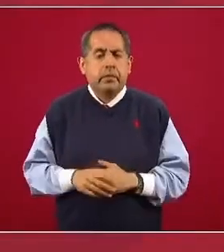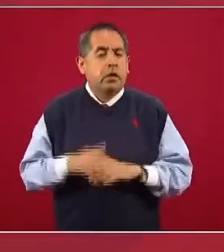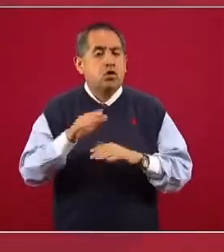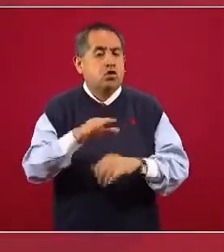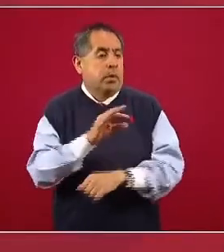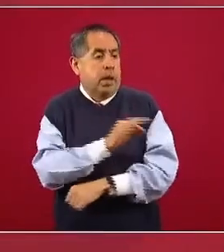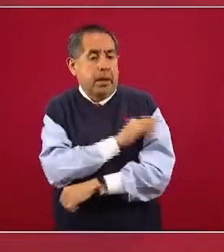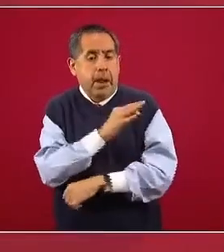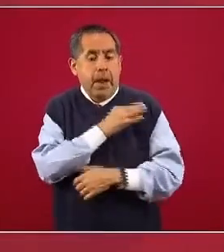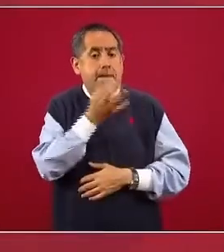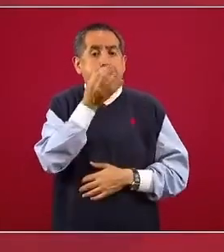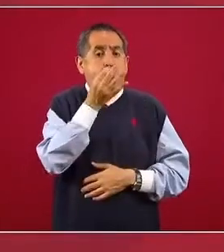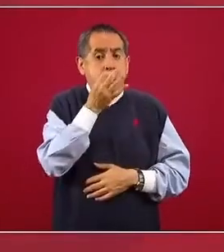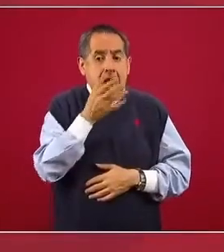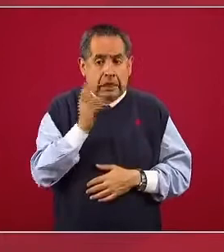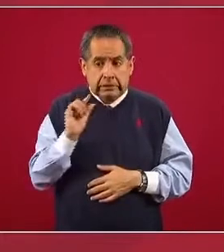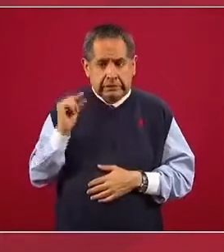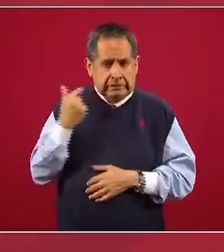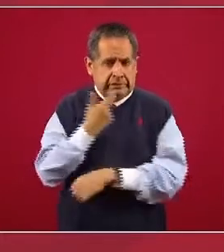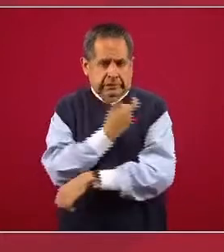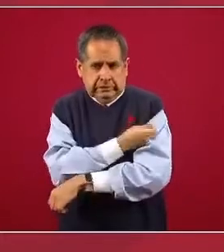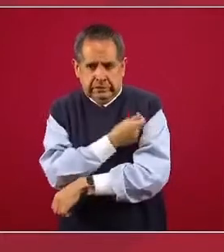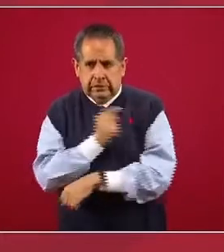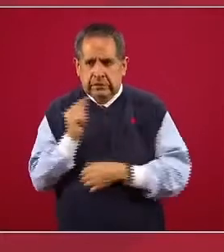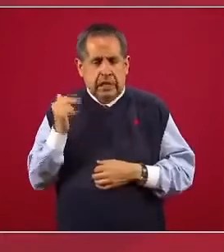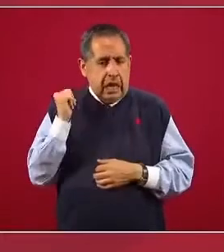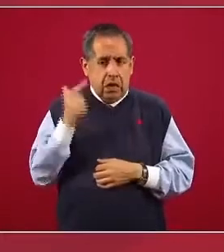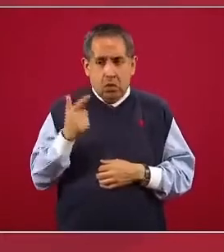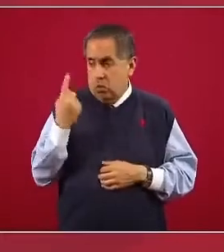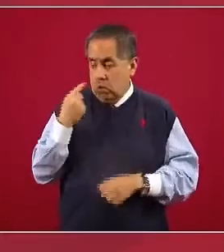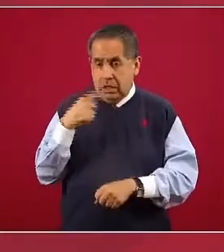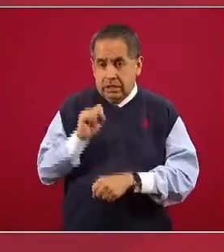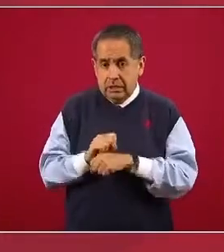Sobre vacunas, en esta última semana,